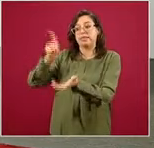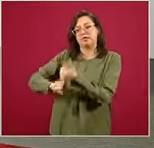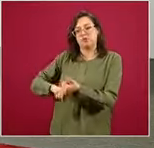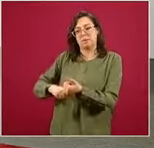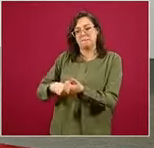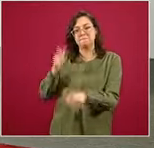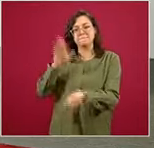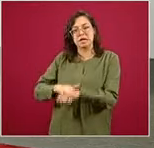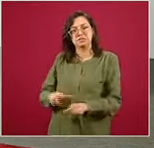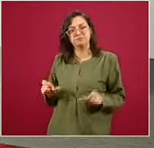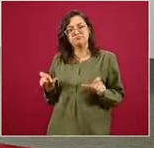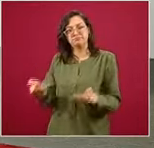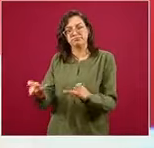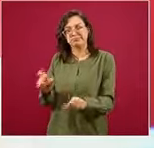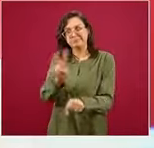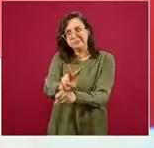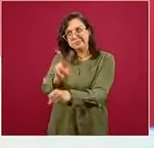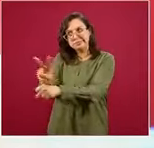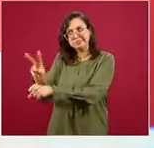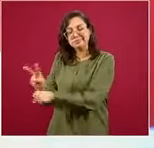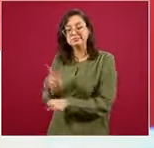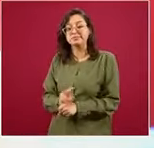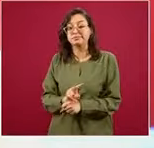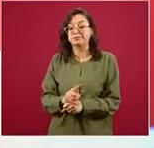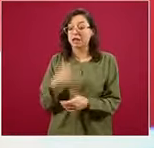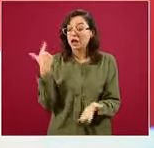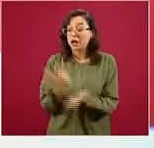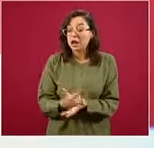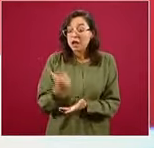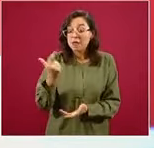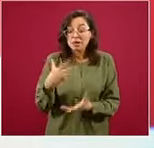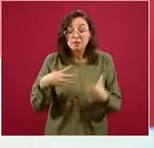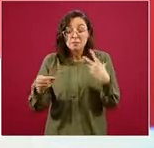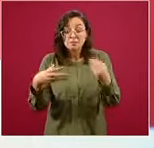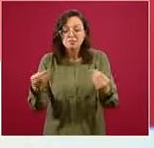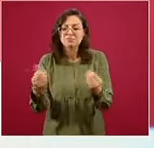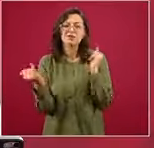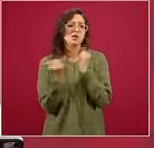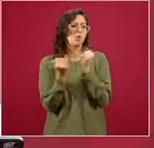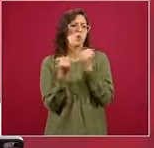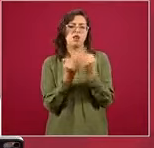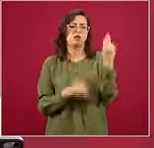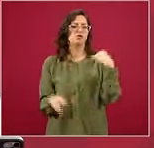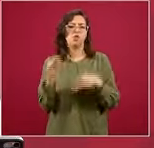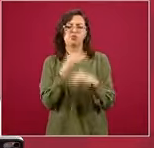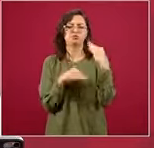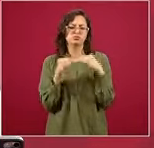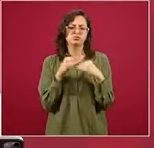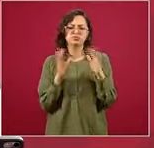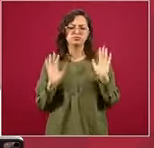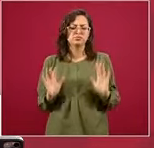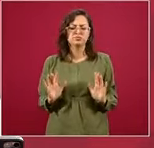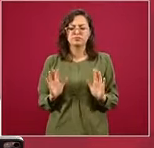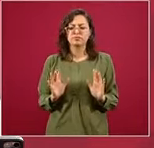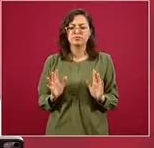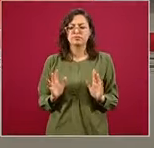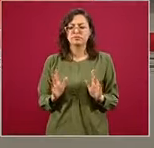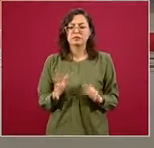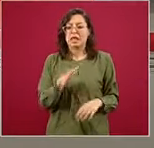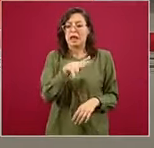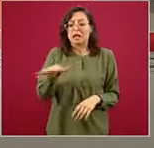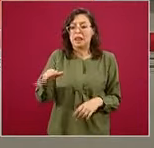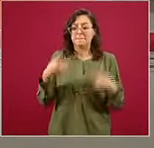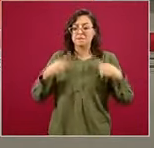la conciencia del riesgo. ¿Qué tan grande es el riesgo? El mismo que es para cualquier otra persona. En general, los